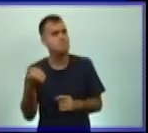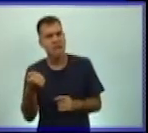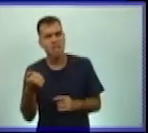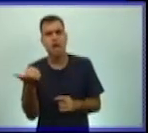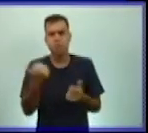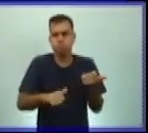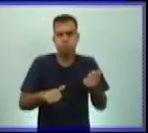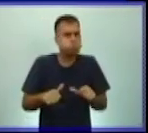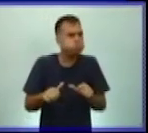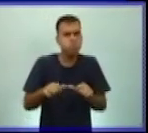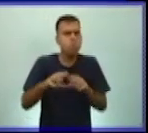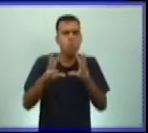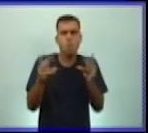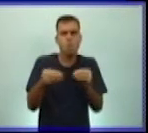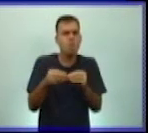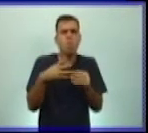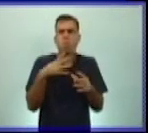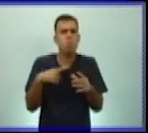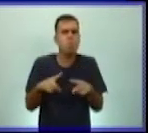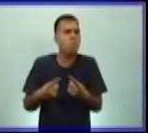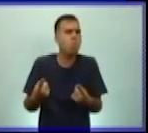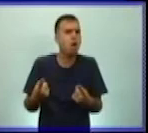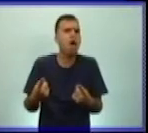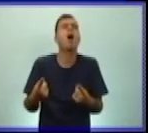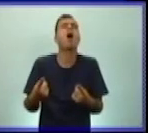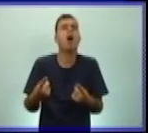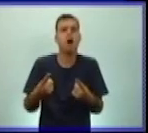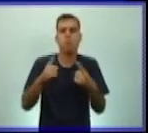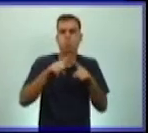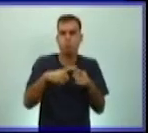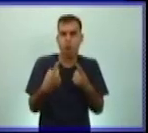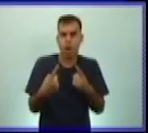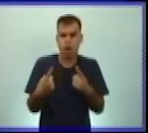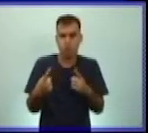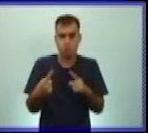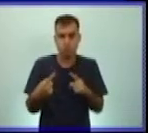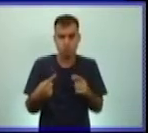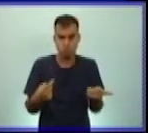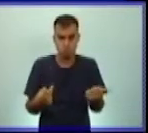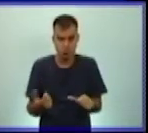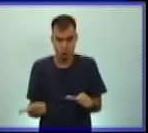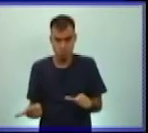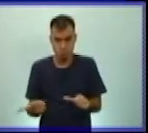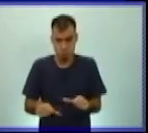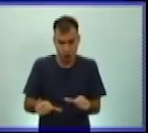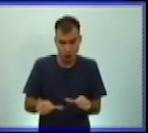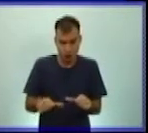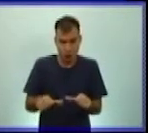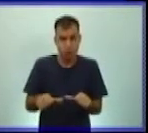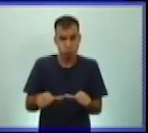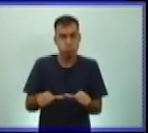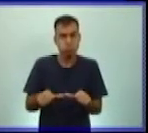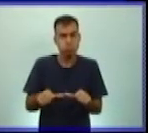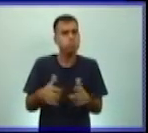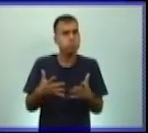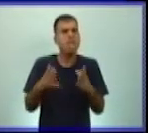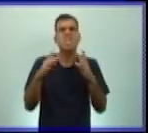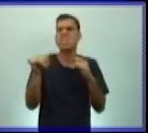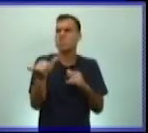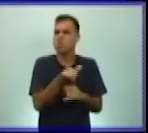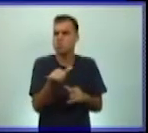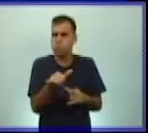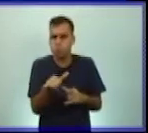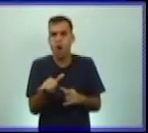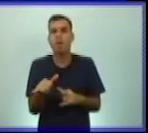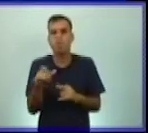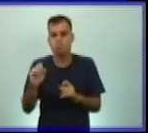químicas? ¿Por qué podemos decir que la suma de las masas de todas las sustancias que reaccionan es igual a la suma